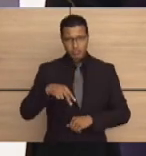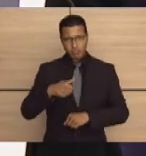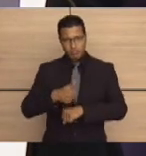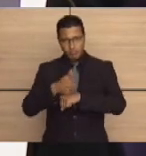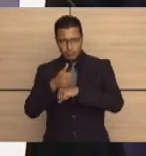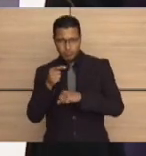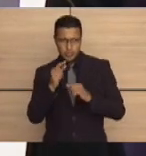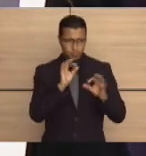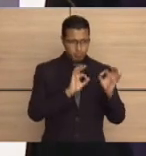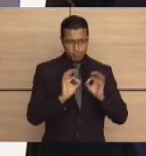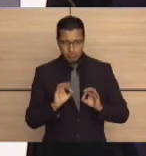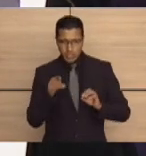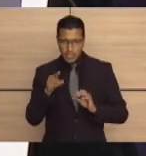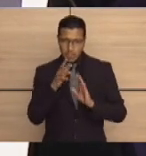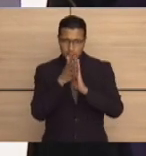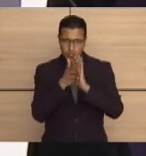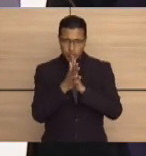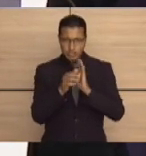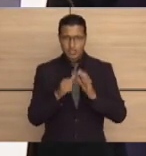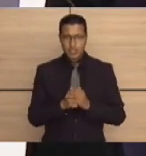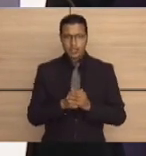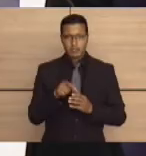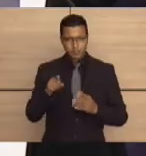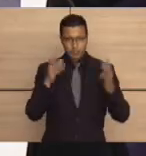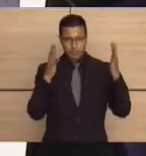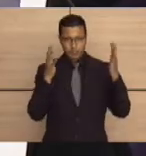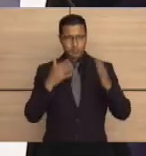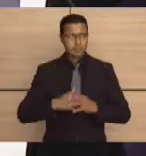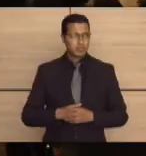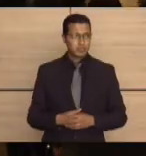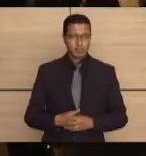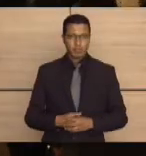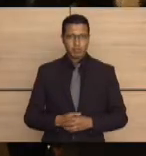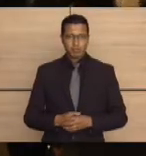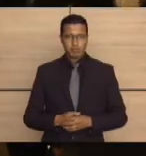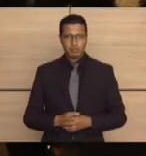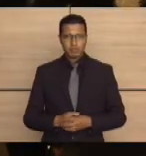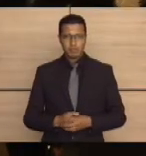compartirá una breve reflexión. Así que recibámoslo con un fuerte aplauso.